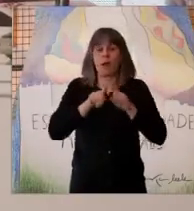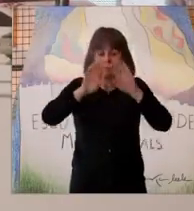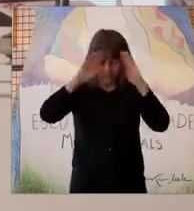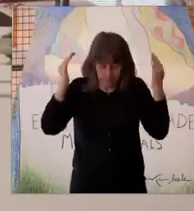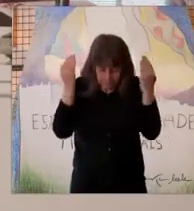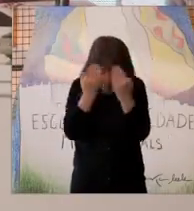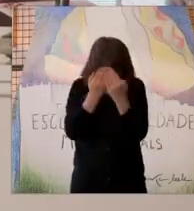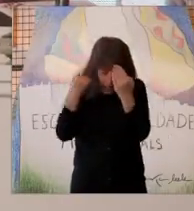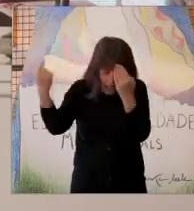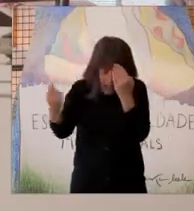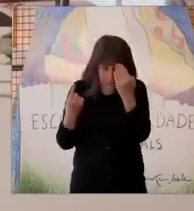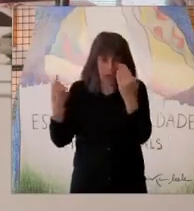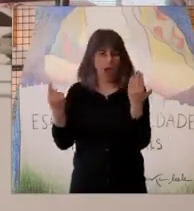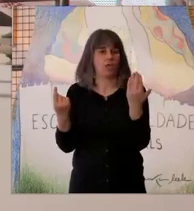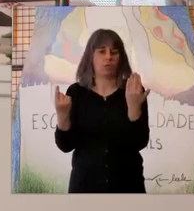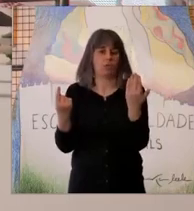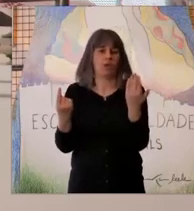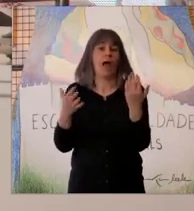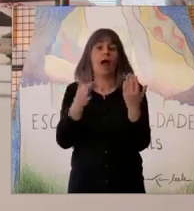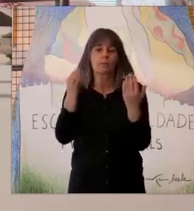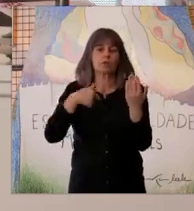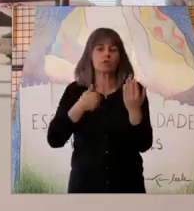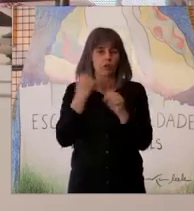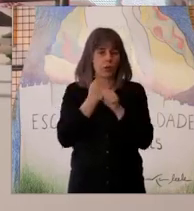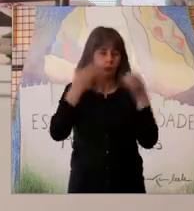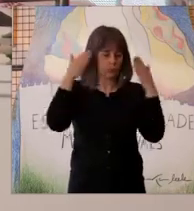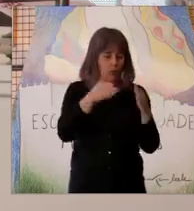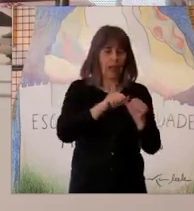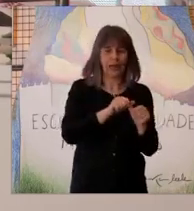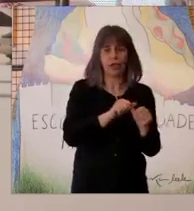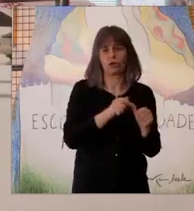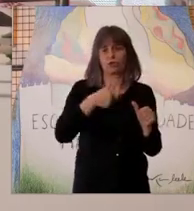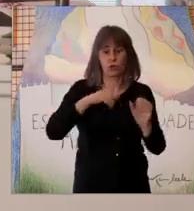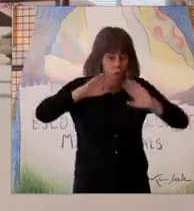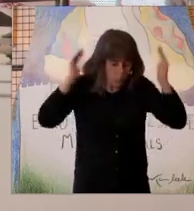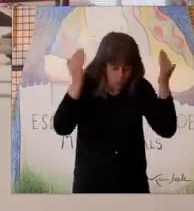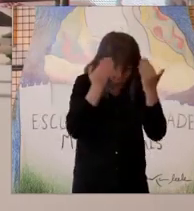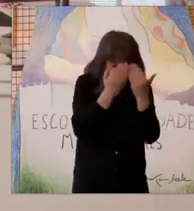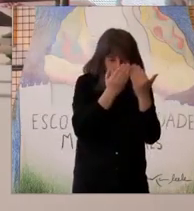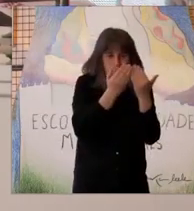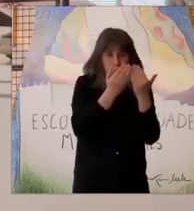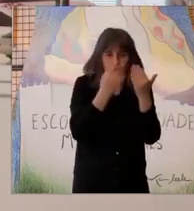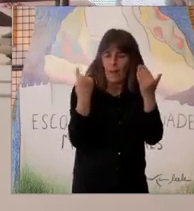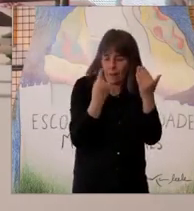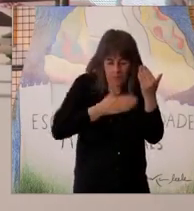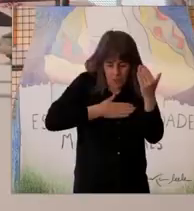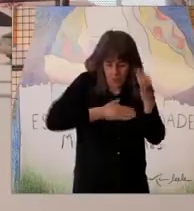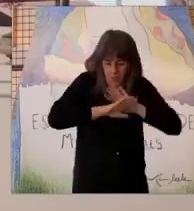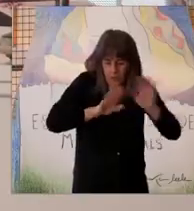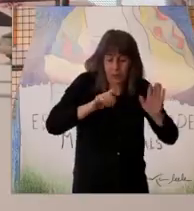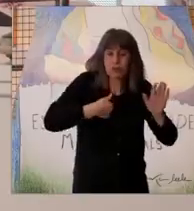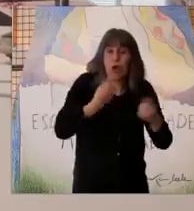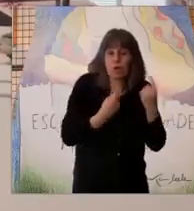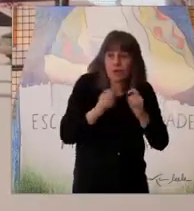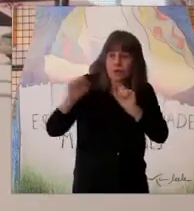burbuja del género crees que el mundo es maravilloso y que todo está bien no no O sea yo pongo a telecinco y literalmente Hay días que me quiero